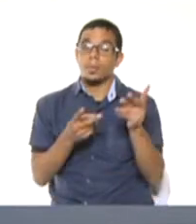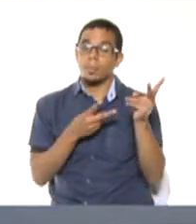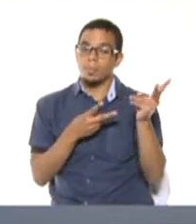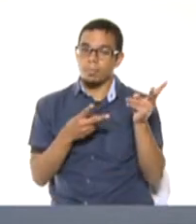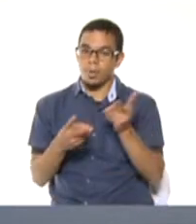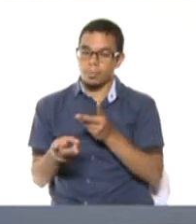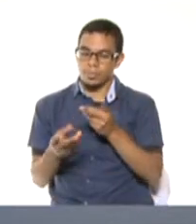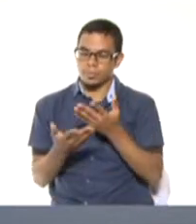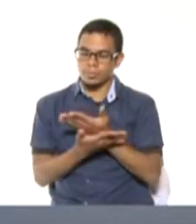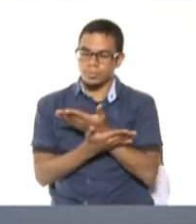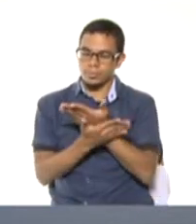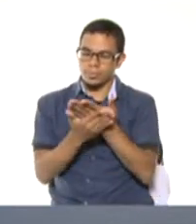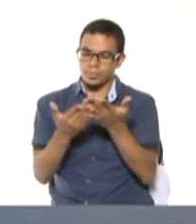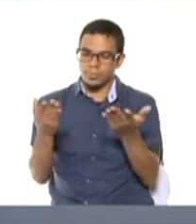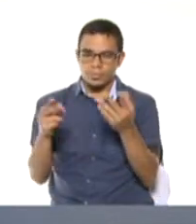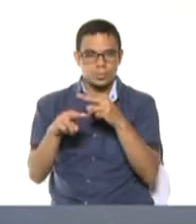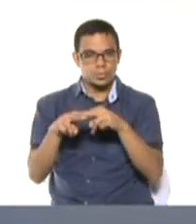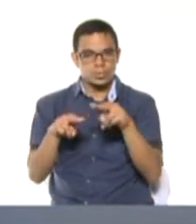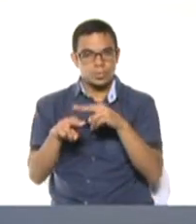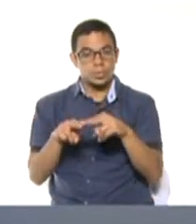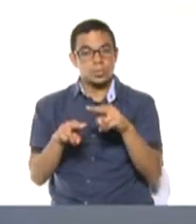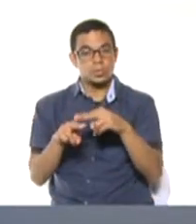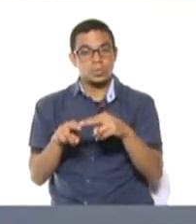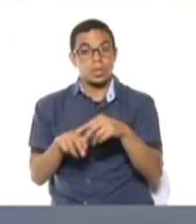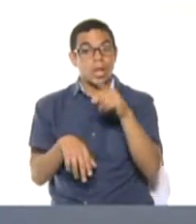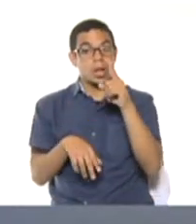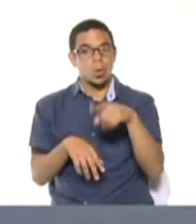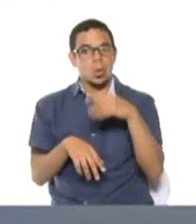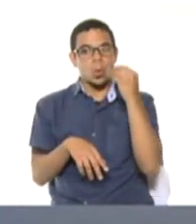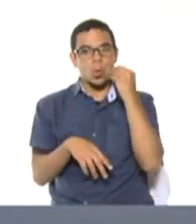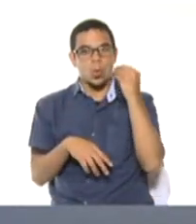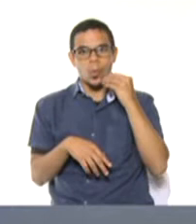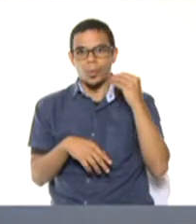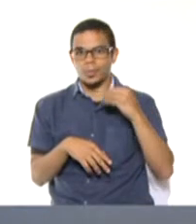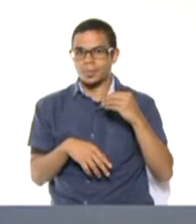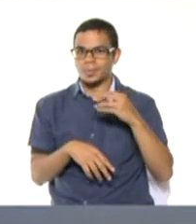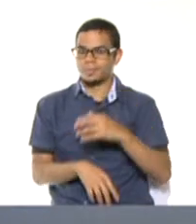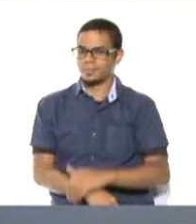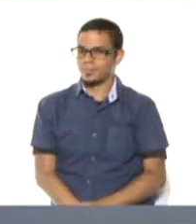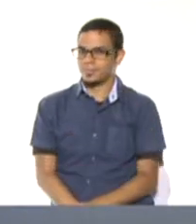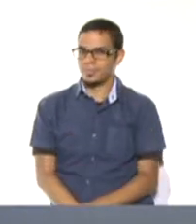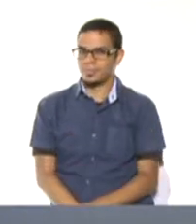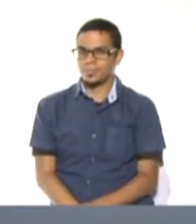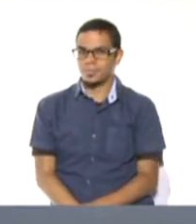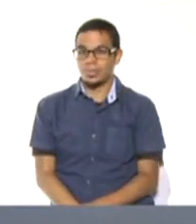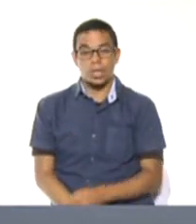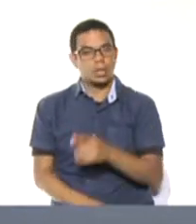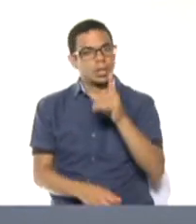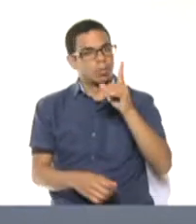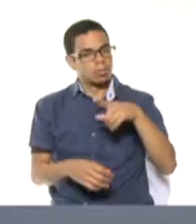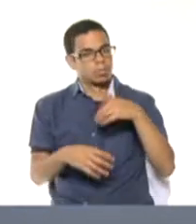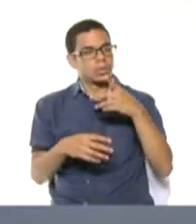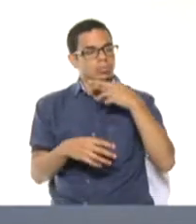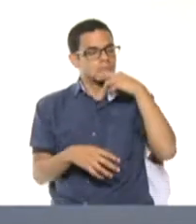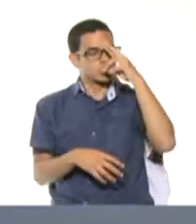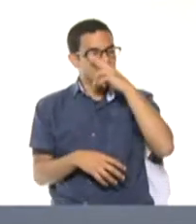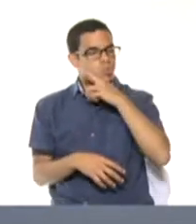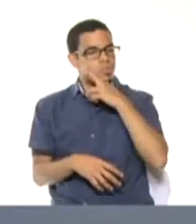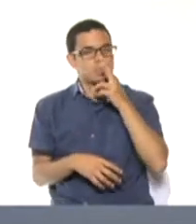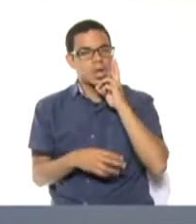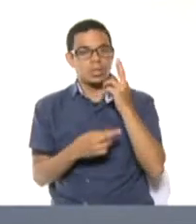Bienvenidos sean todos nuestros niñas, niñas y adolescentes, nuestros niños, niñas y adolescentes, y aquellos padres, madres